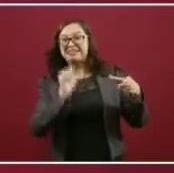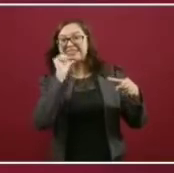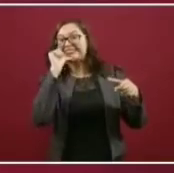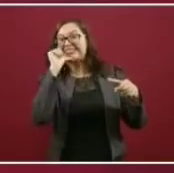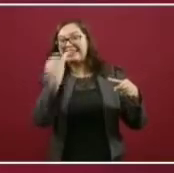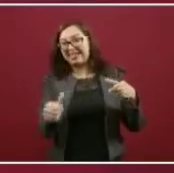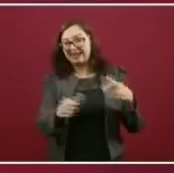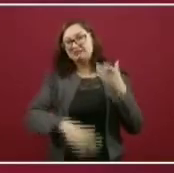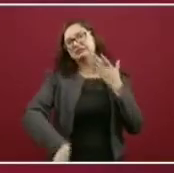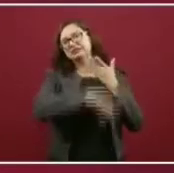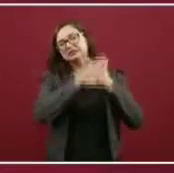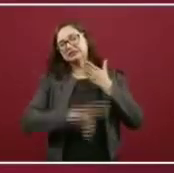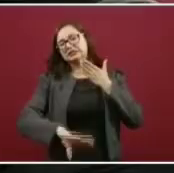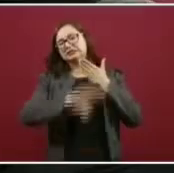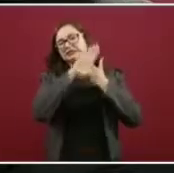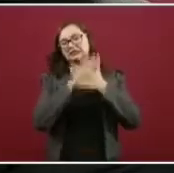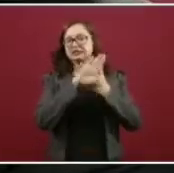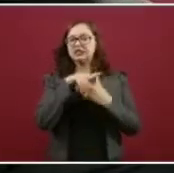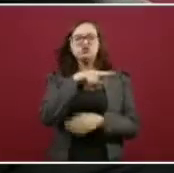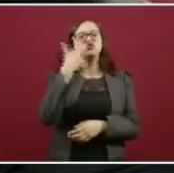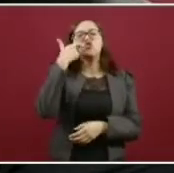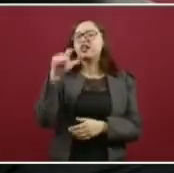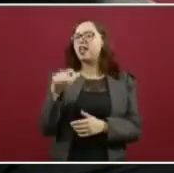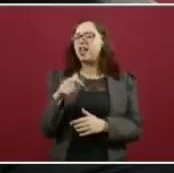que avancemos,